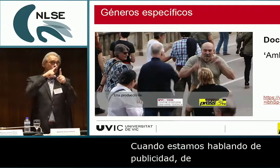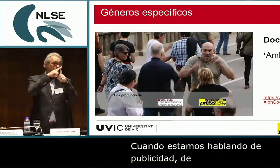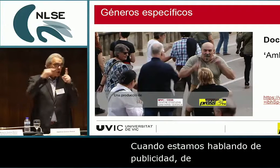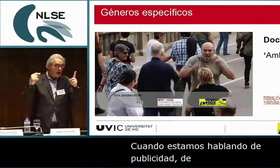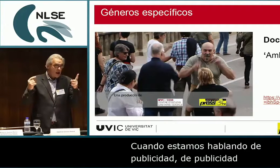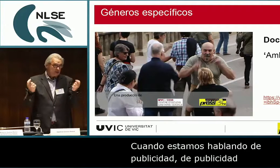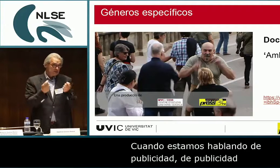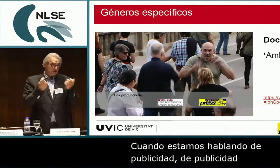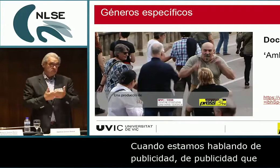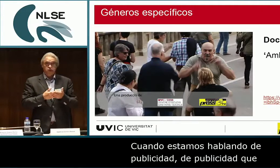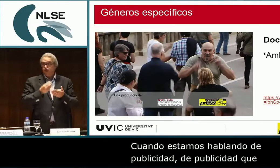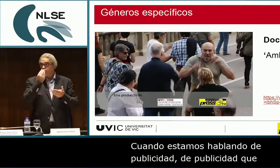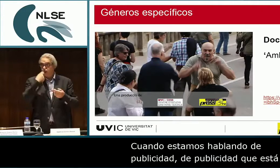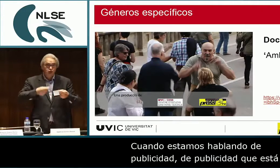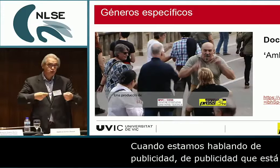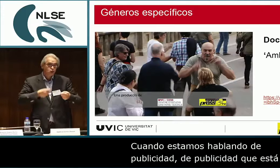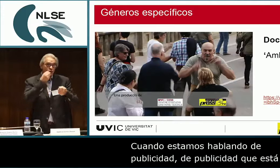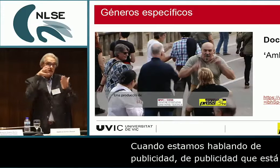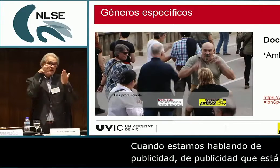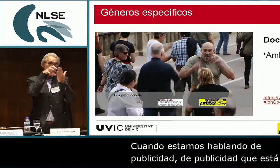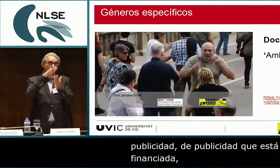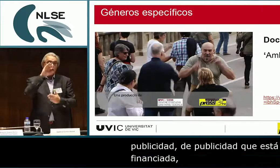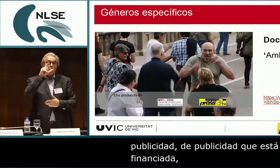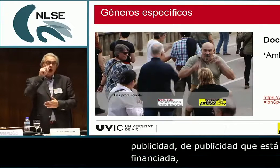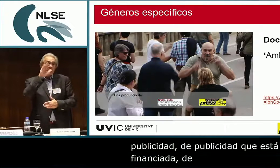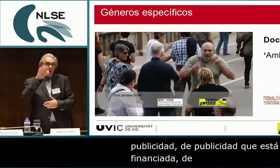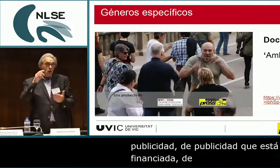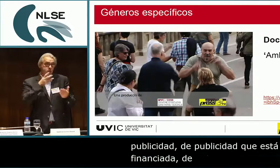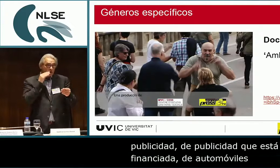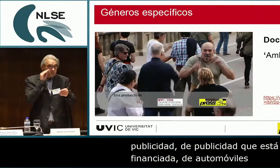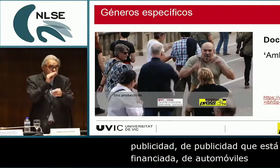automóviles, de cadenas comerciales, de